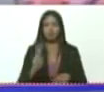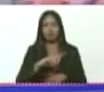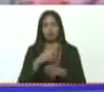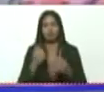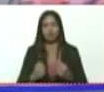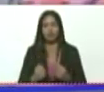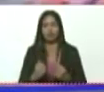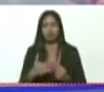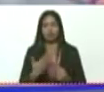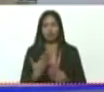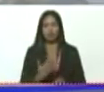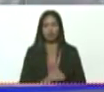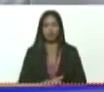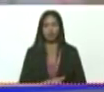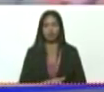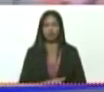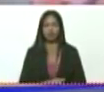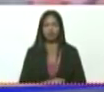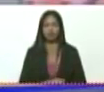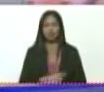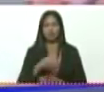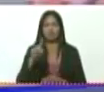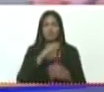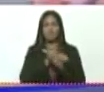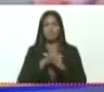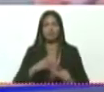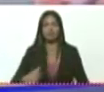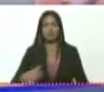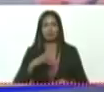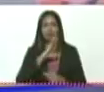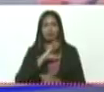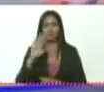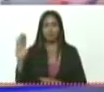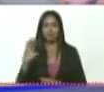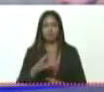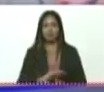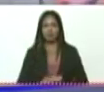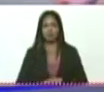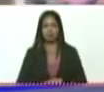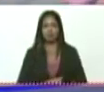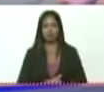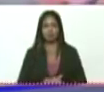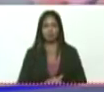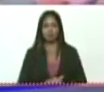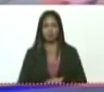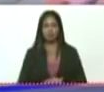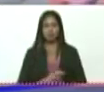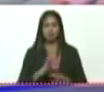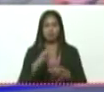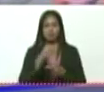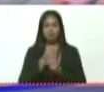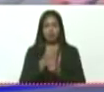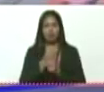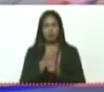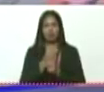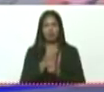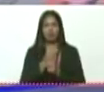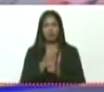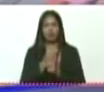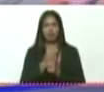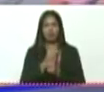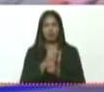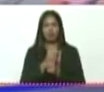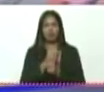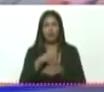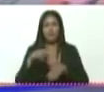popular y del poder militar de la patria. Ya han sido capturados. Bueno, ministro Jorge